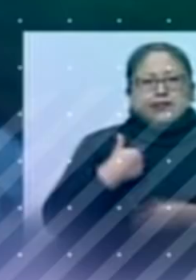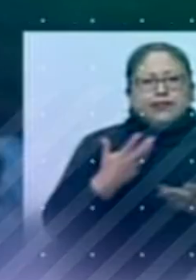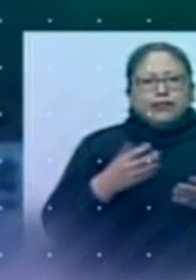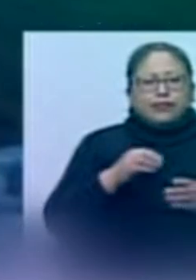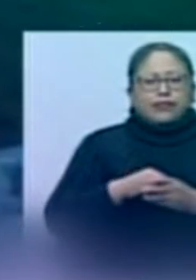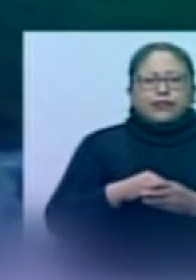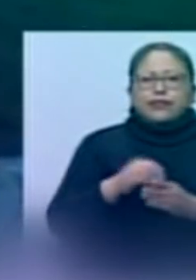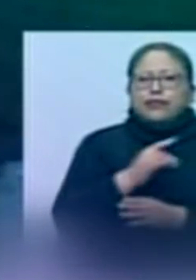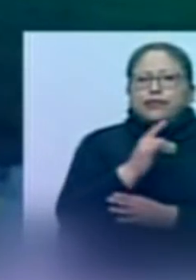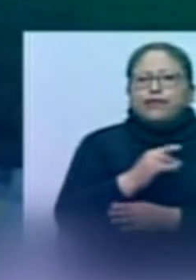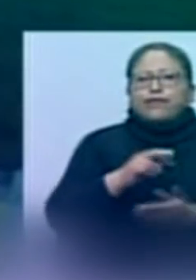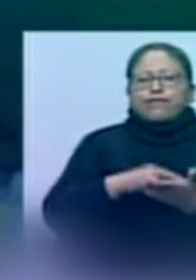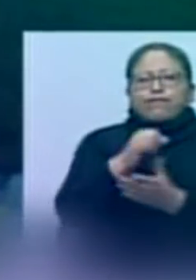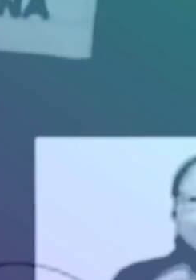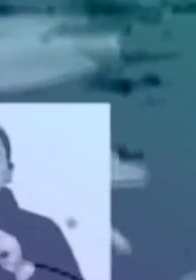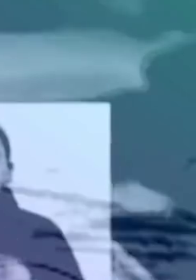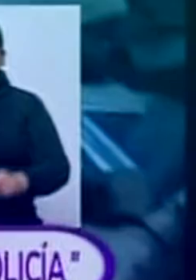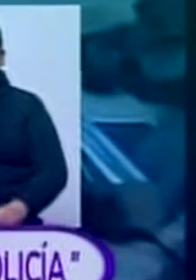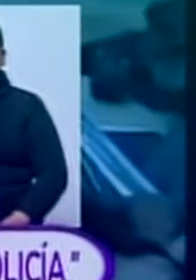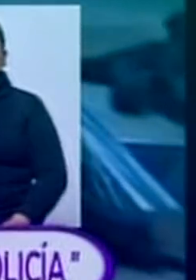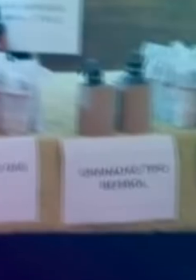es tráfico ilícito de armas.